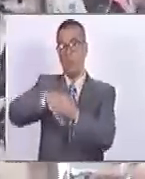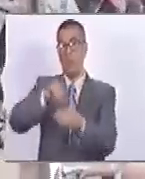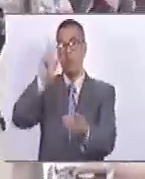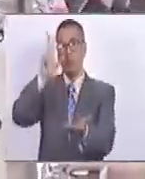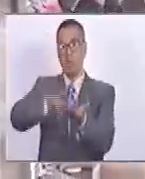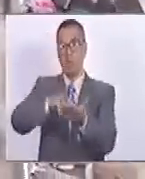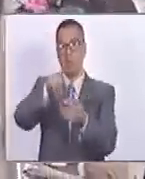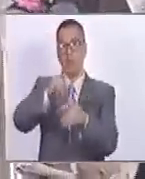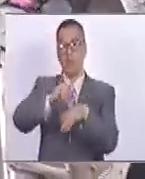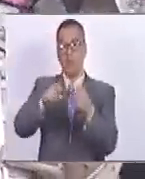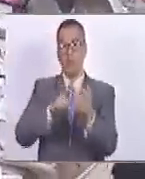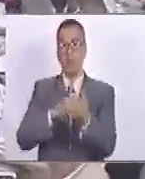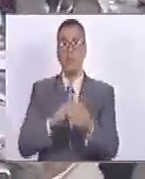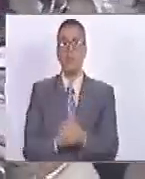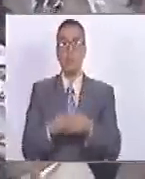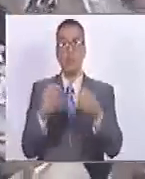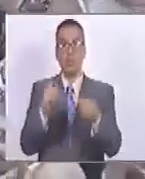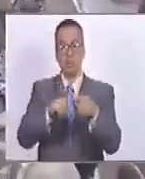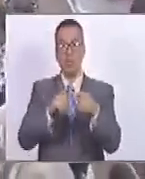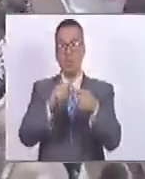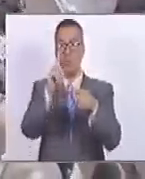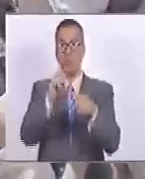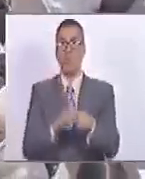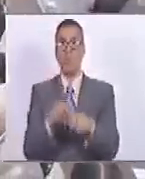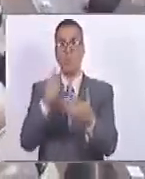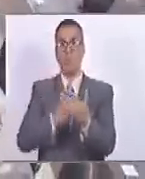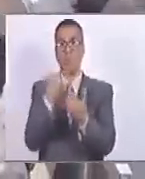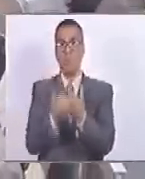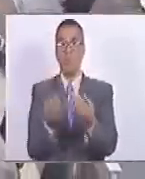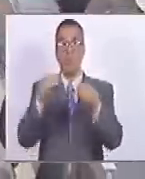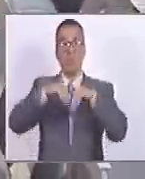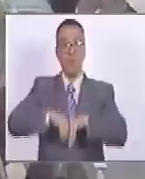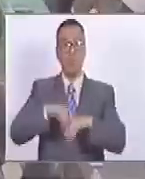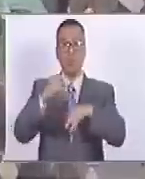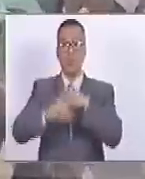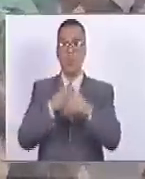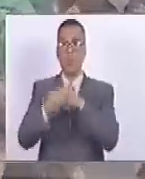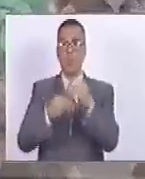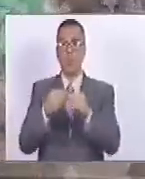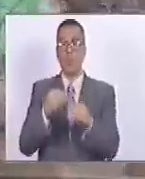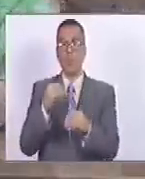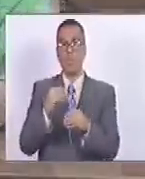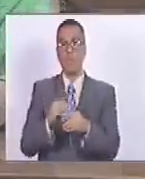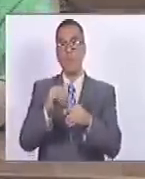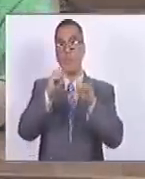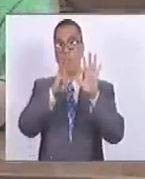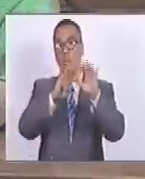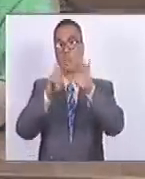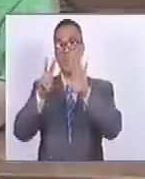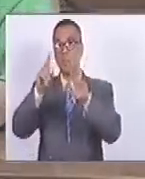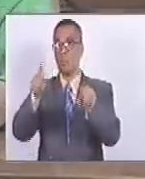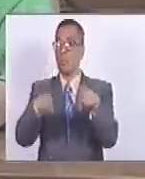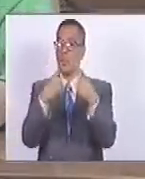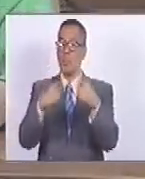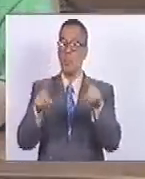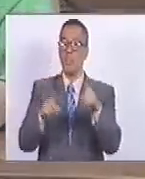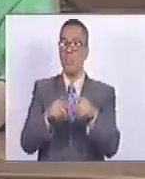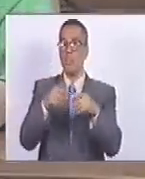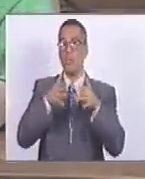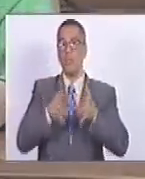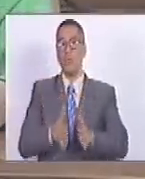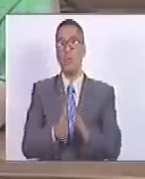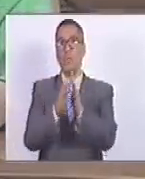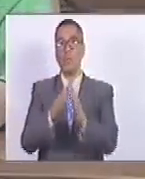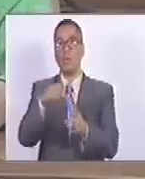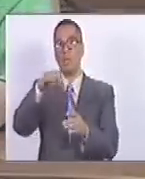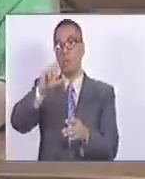resultó aprobada. Punto número 1. Proyecto de acuerdo con motivo de conmemorar el 97 aniversario del natalicio